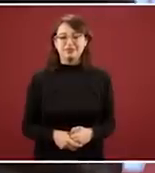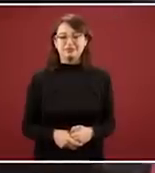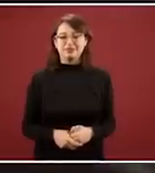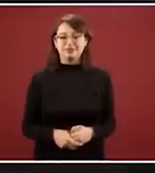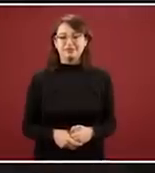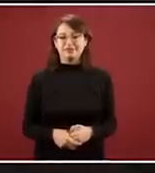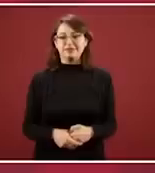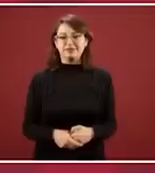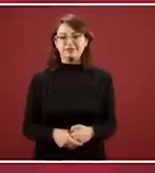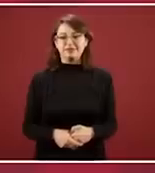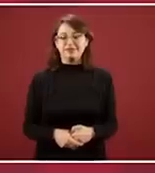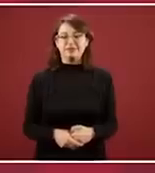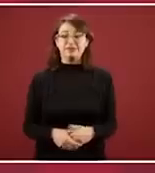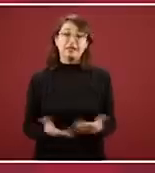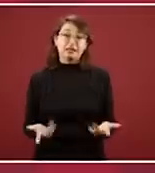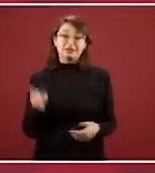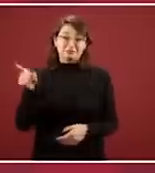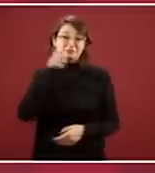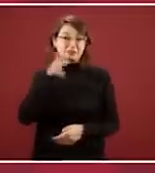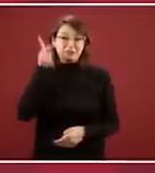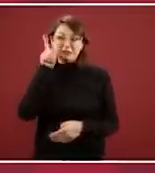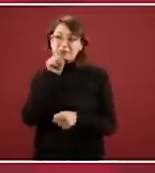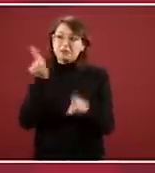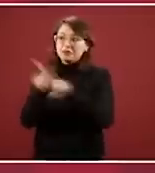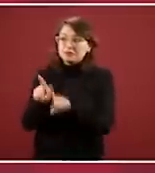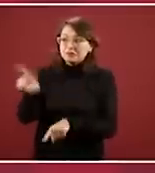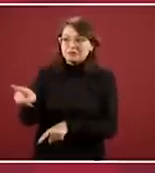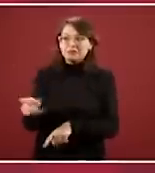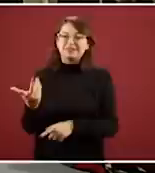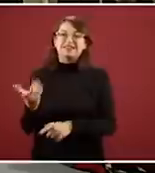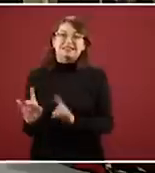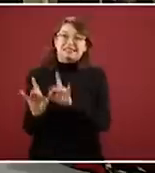Pero el Papa hizo muy bien en ofrecer disculpas.